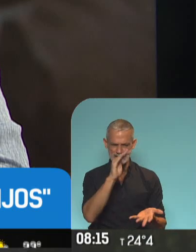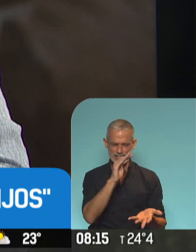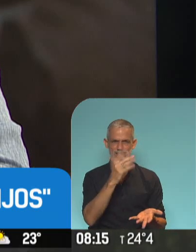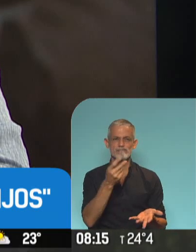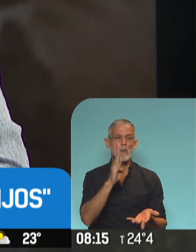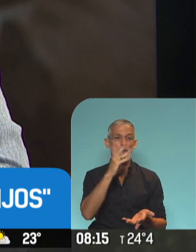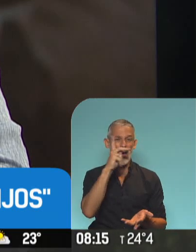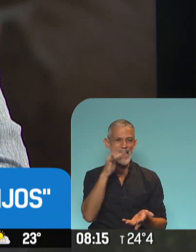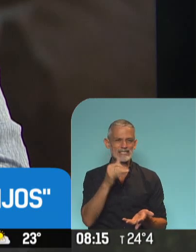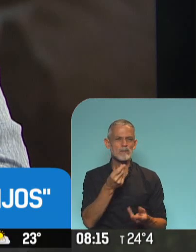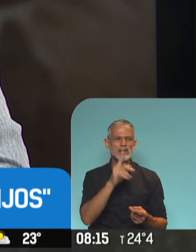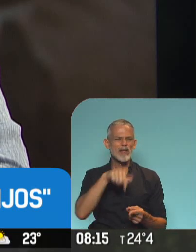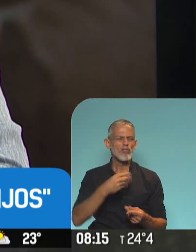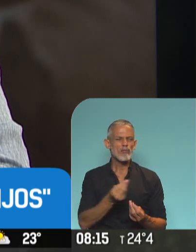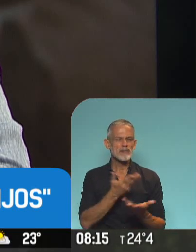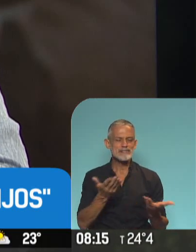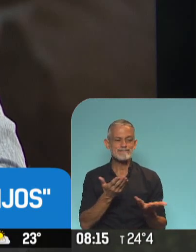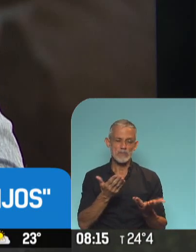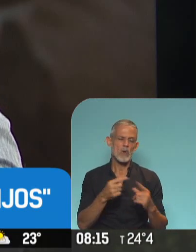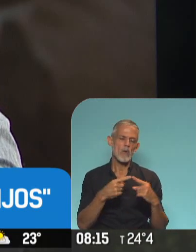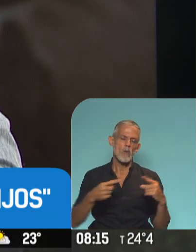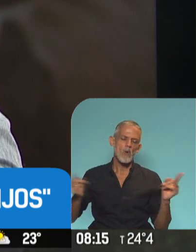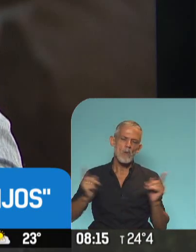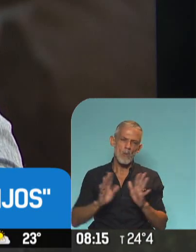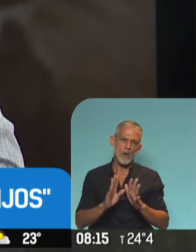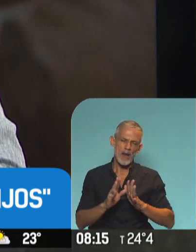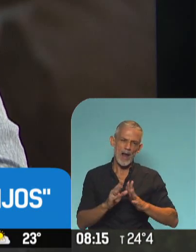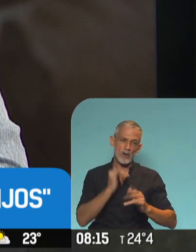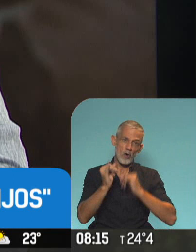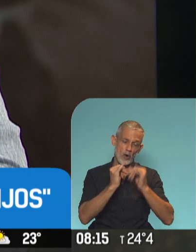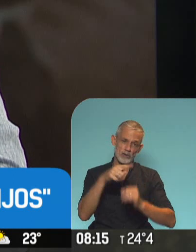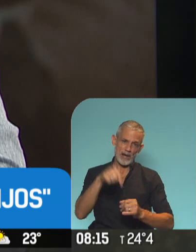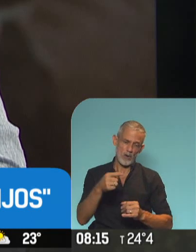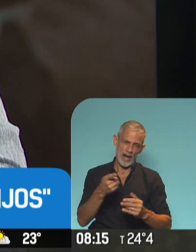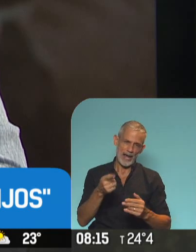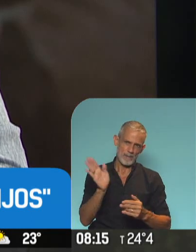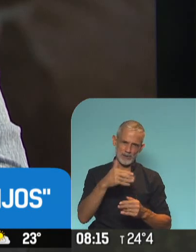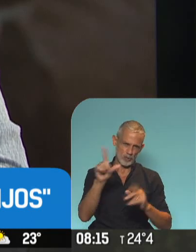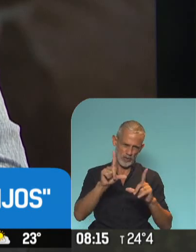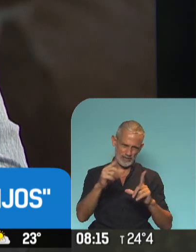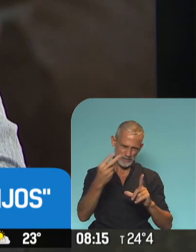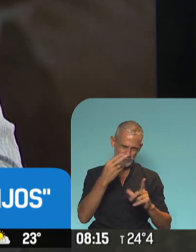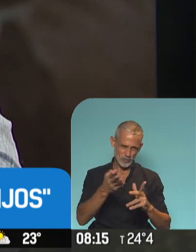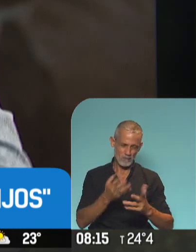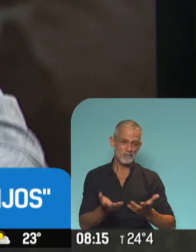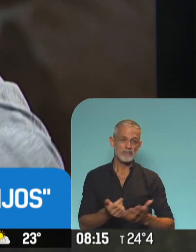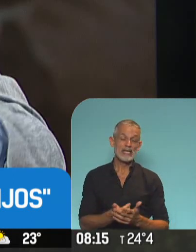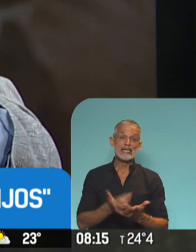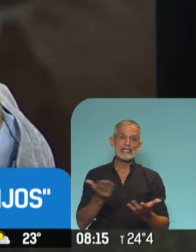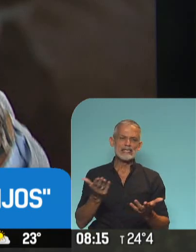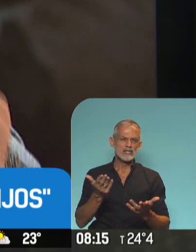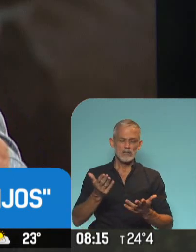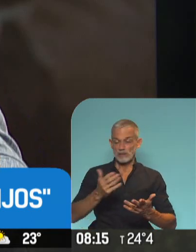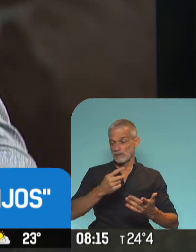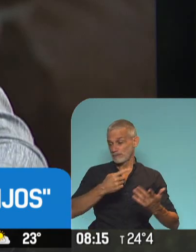Báez, pues sería muy largo exponerlo acá para la audiencia, pero lo dieron vuelta